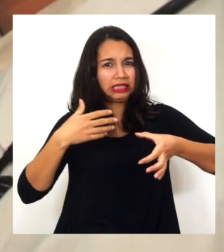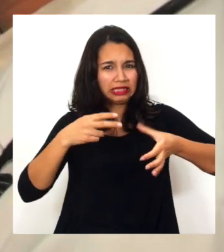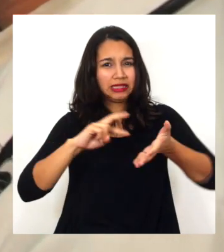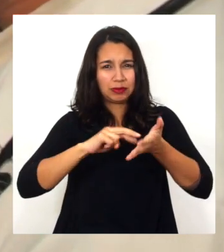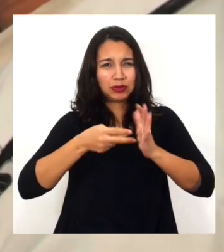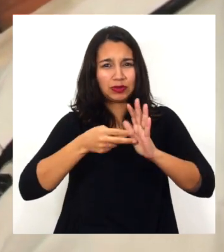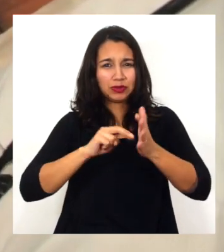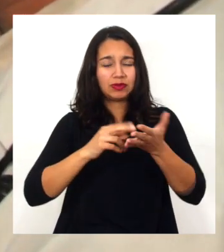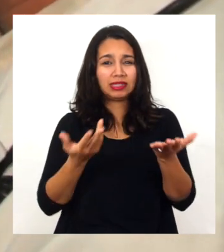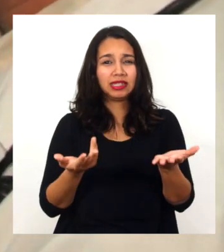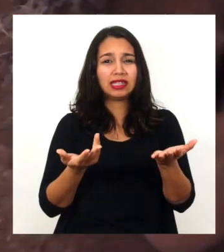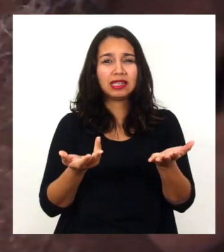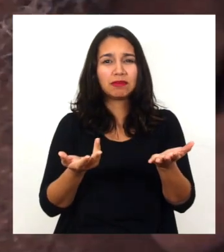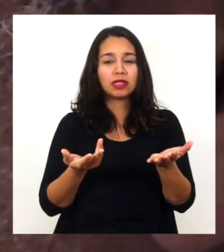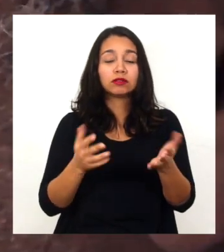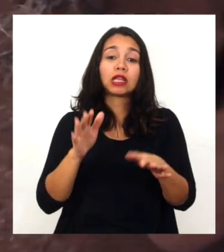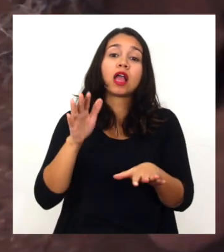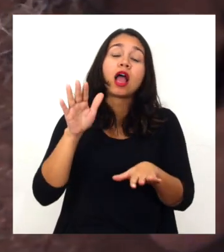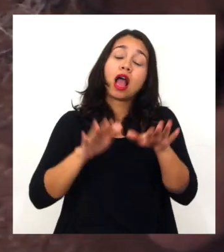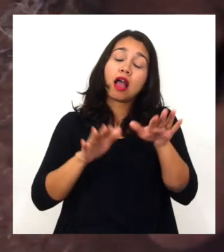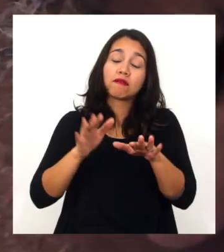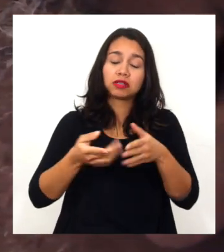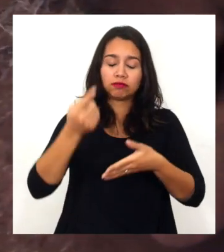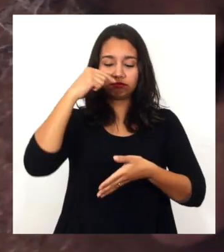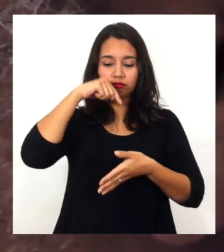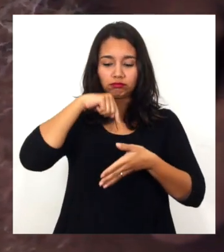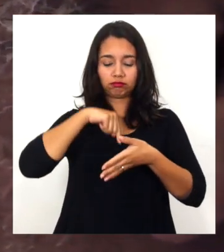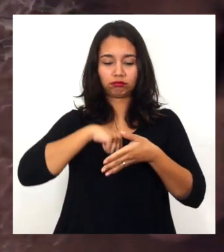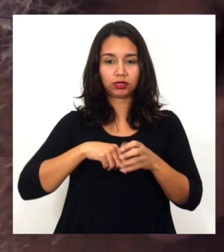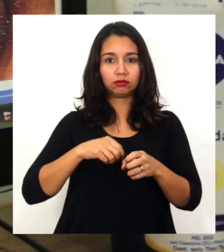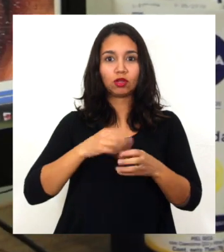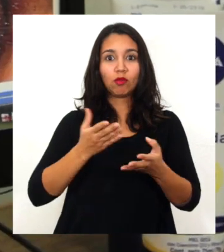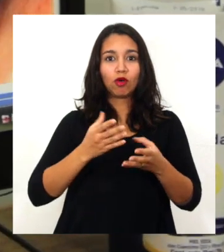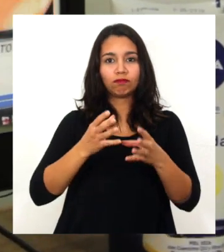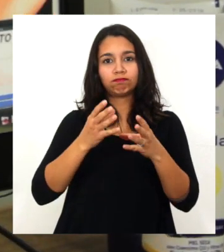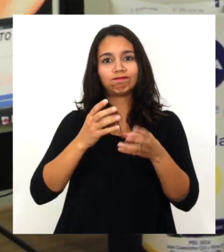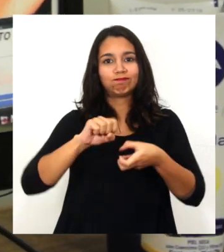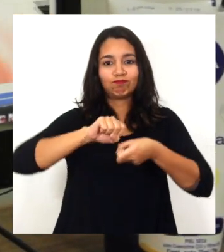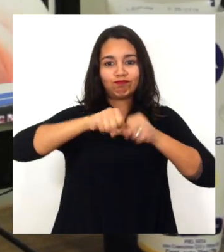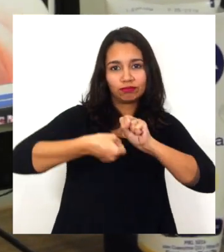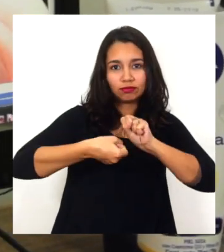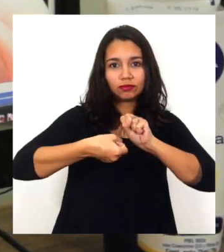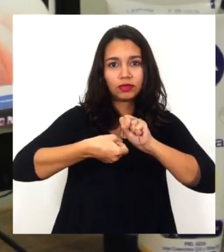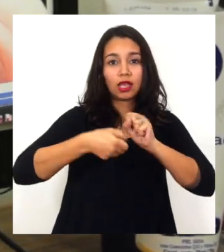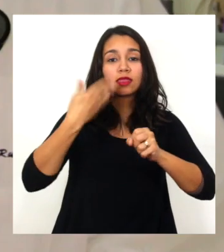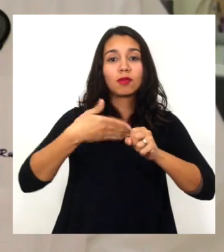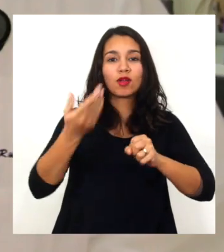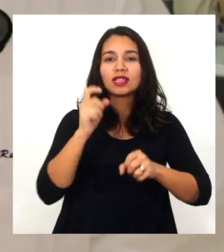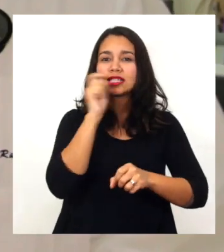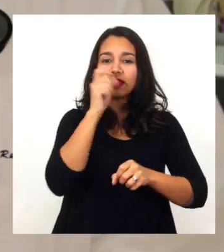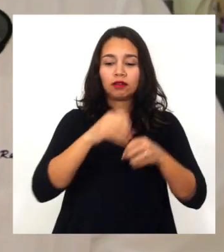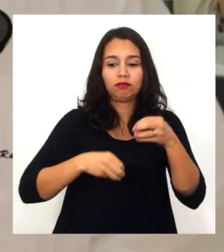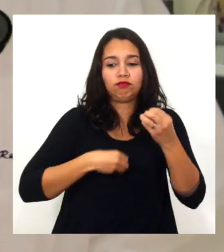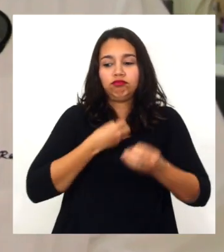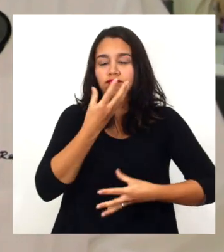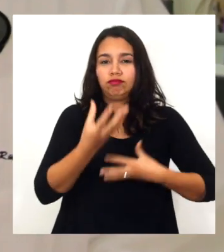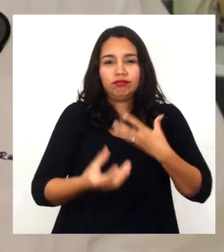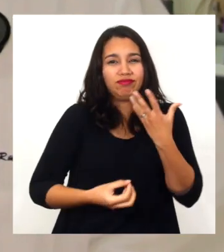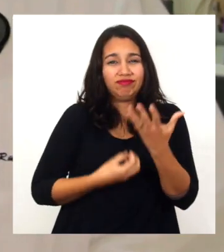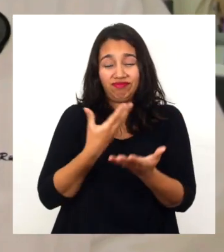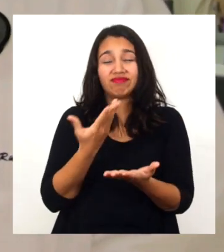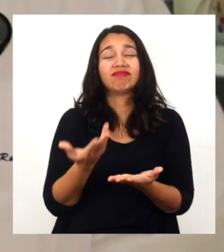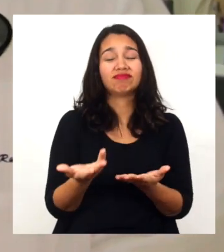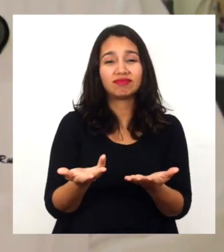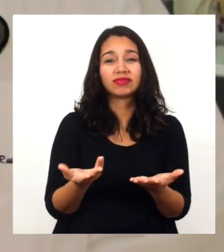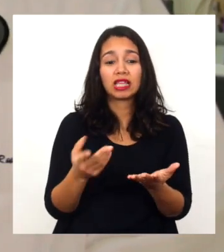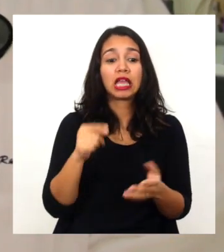localización son susceptibles a erosión y sangrado. Este tipo de lesión es